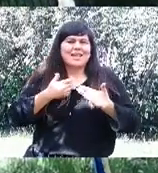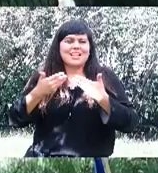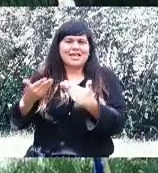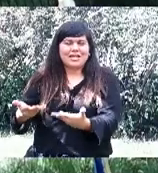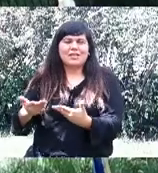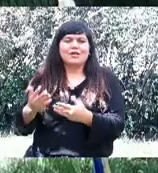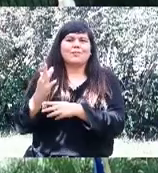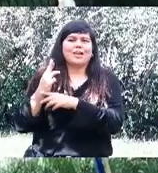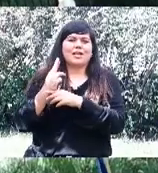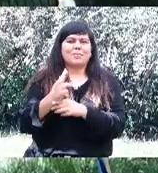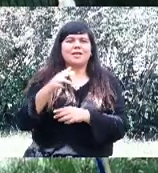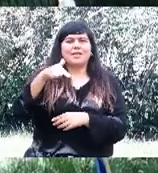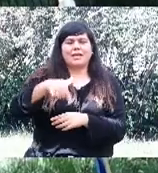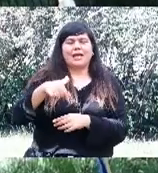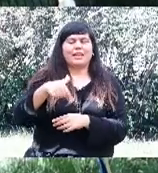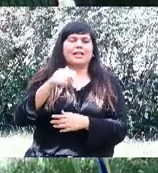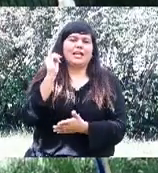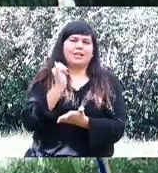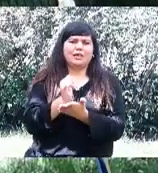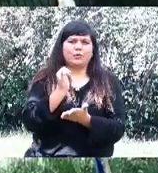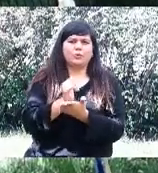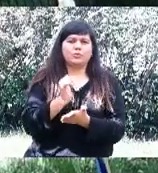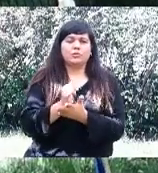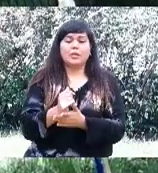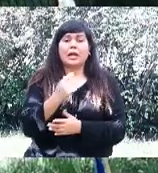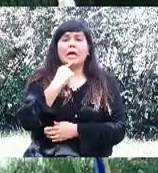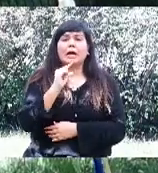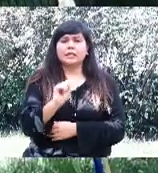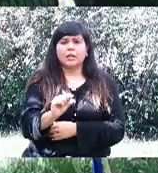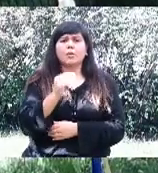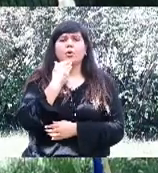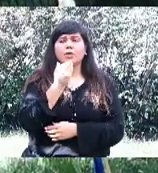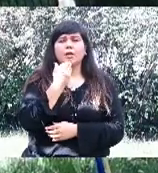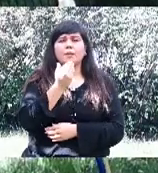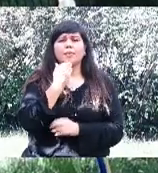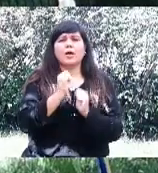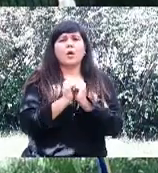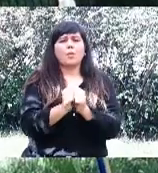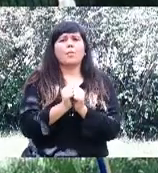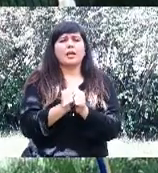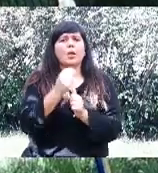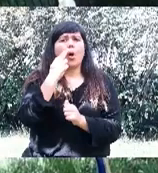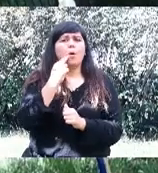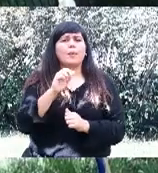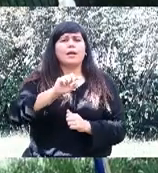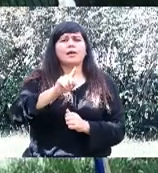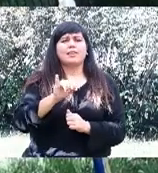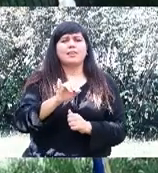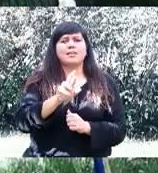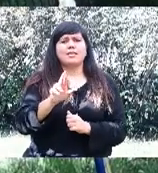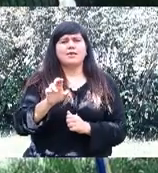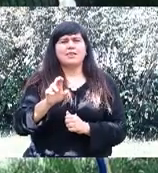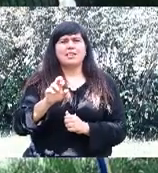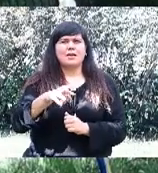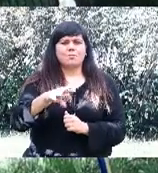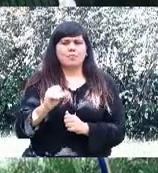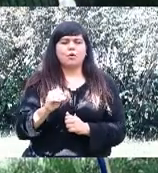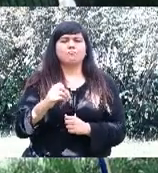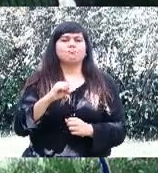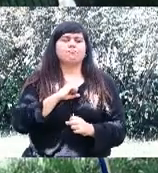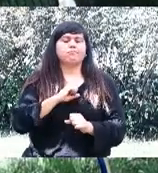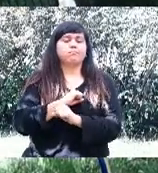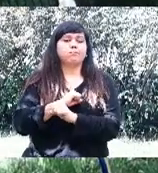que tanto representa esta institución y hace poquito también en nuestro compañero Guillermo Ramírez sufrió un accidente